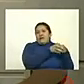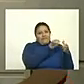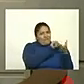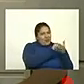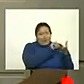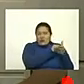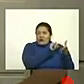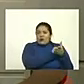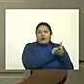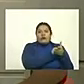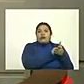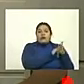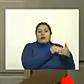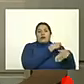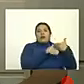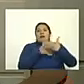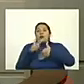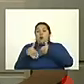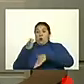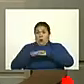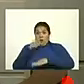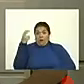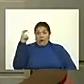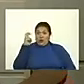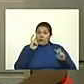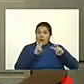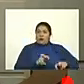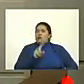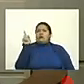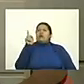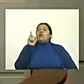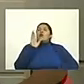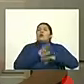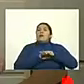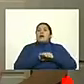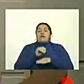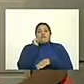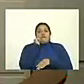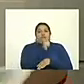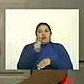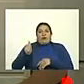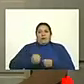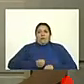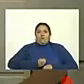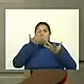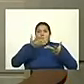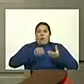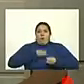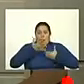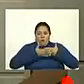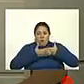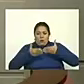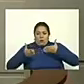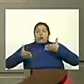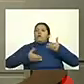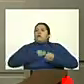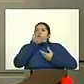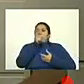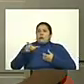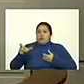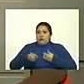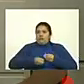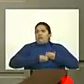No producto de la investigación de la Fiscalía, sino por confesiones subsiguientes. ¿Cuáles son